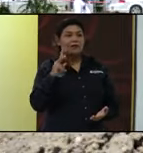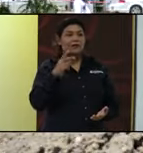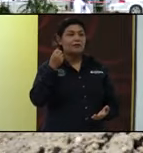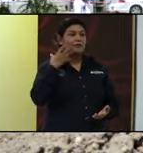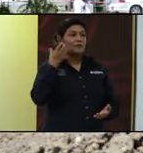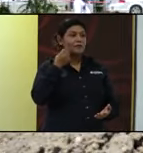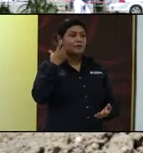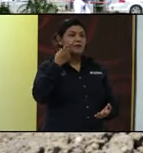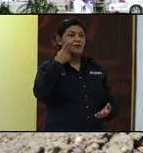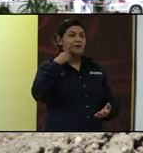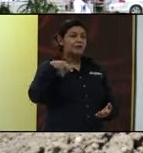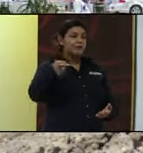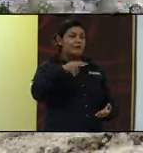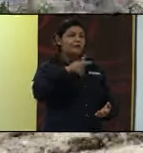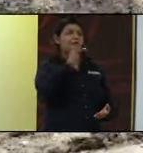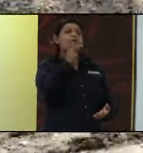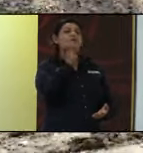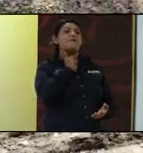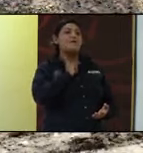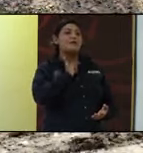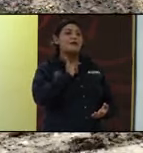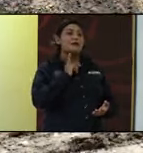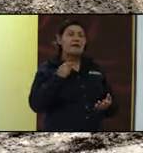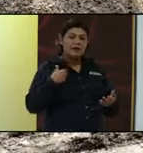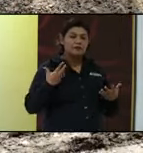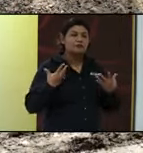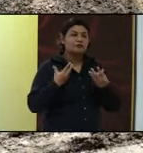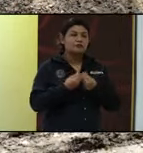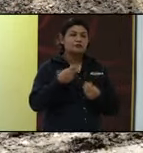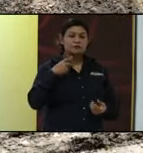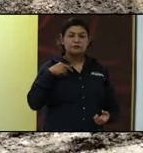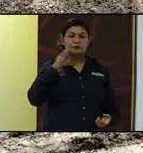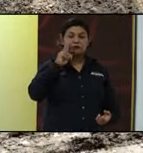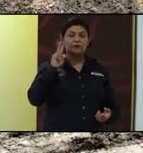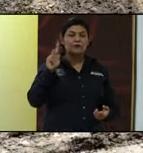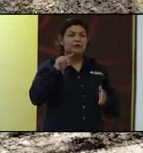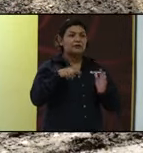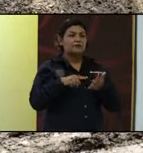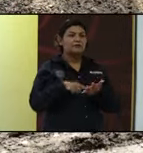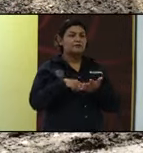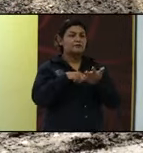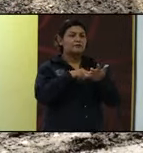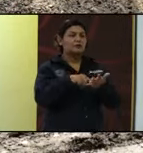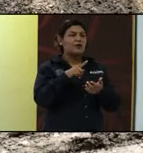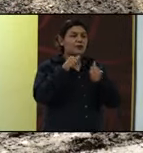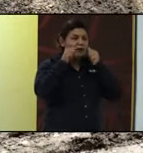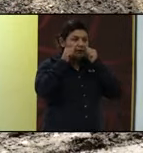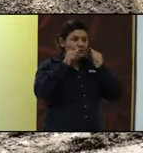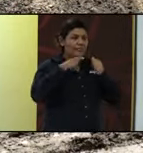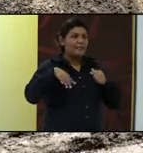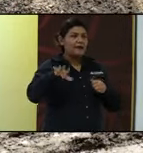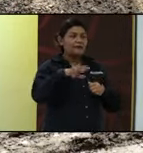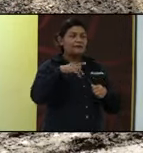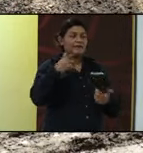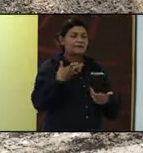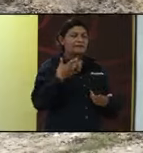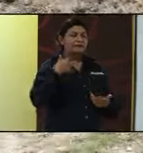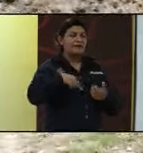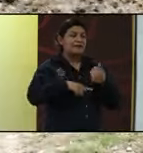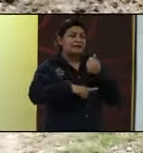al superintendente de Pemex y ahí estuvimos en ese punto atendiendo personalmente